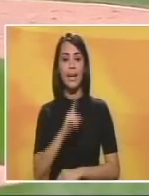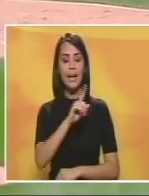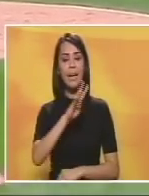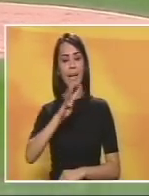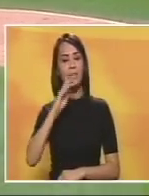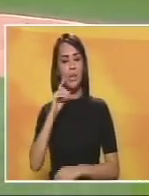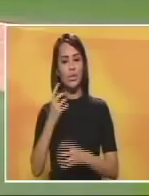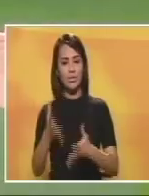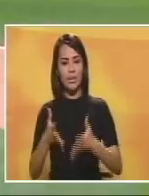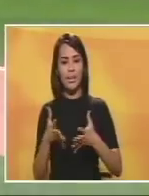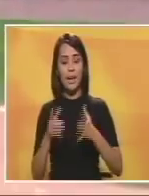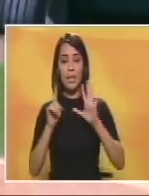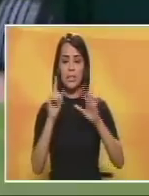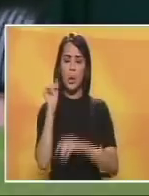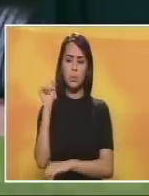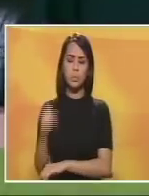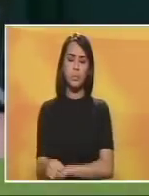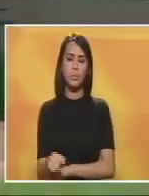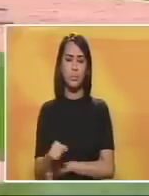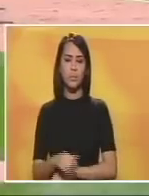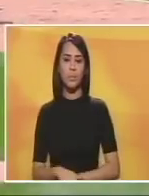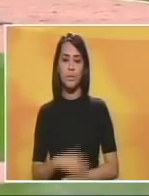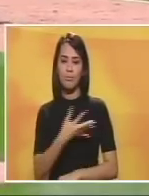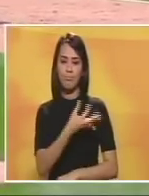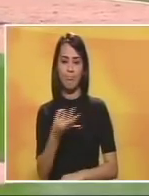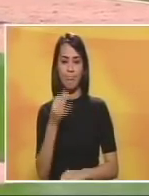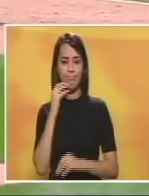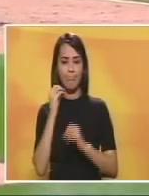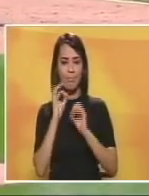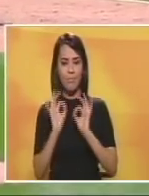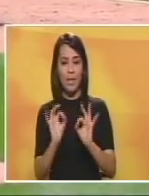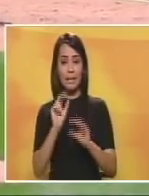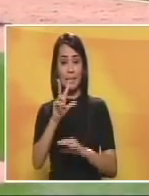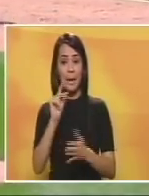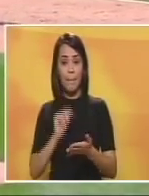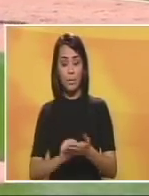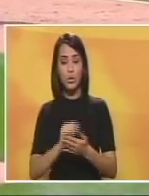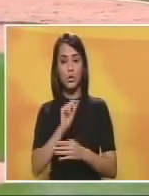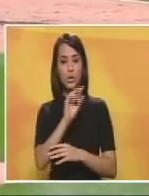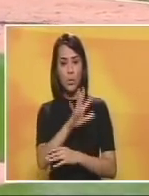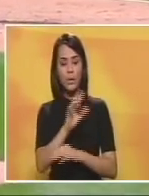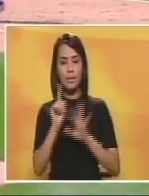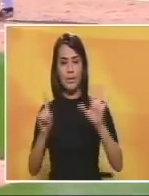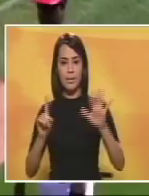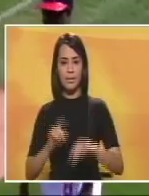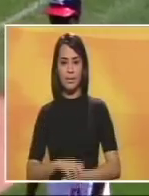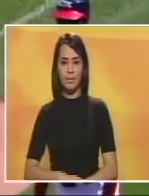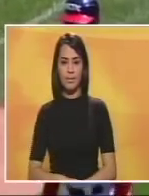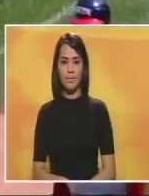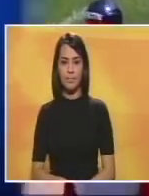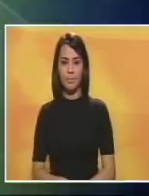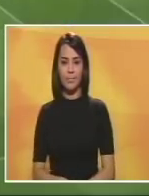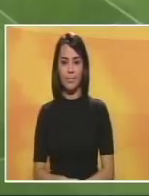14 triunfos, 6 derrotas y efectividad de 3.56.